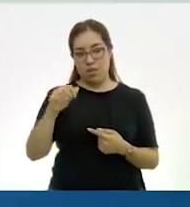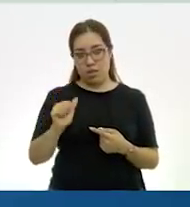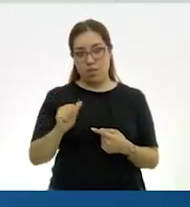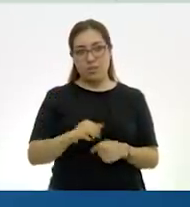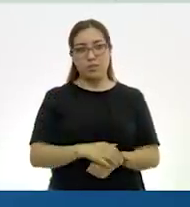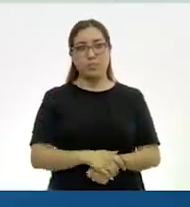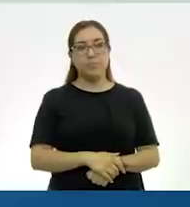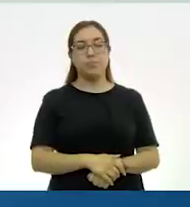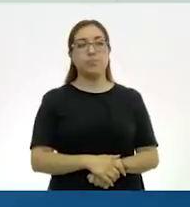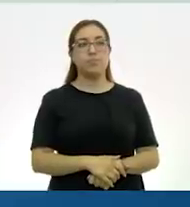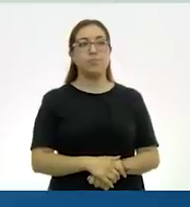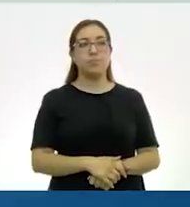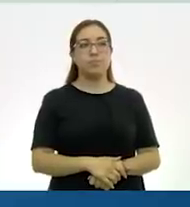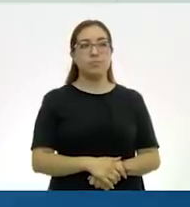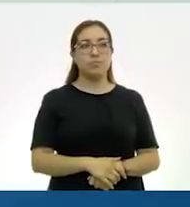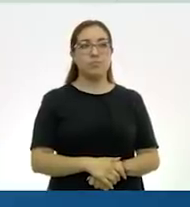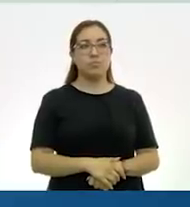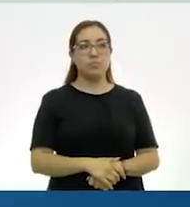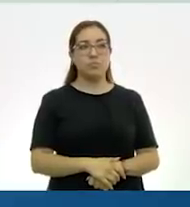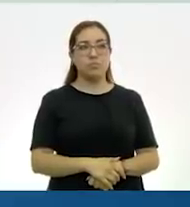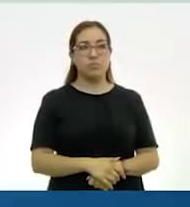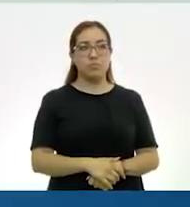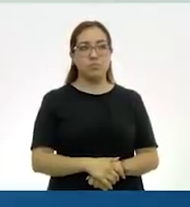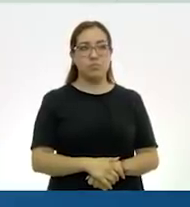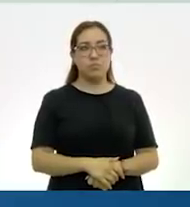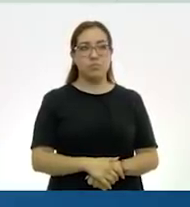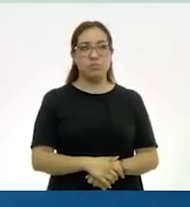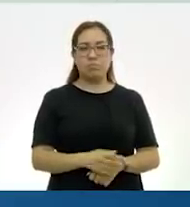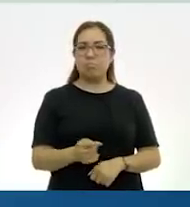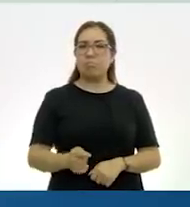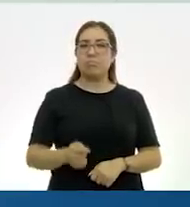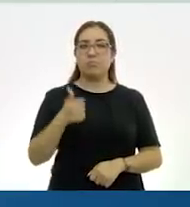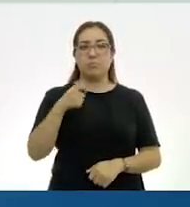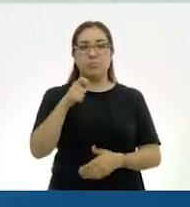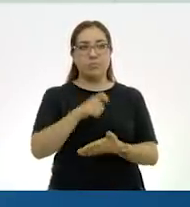vimos que es la que inventó el primer sistema de escritura.